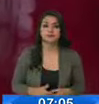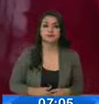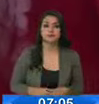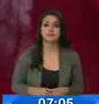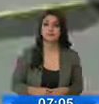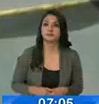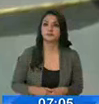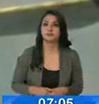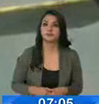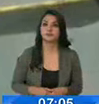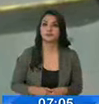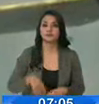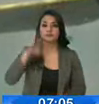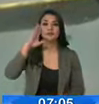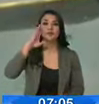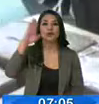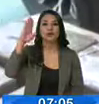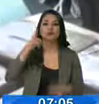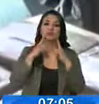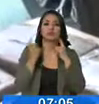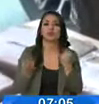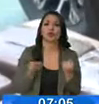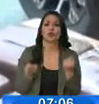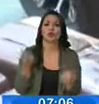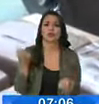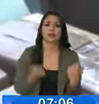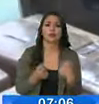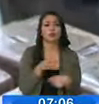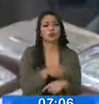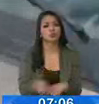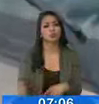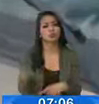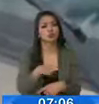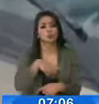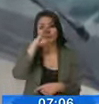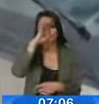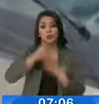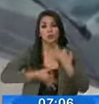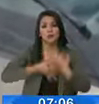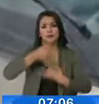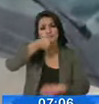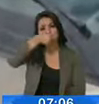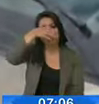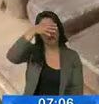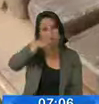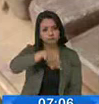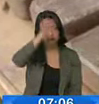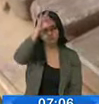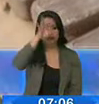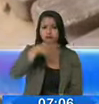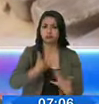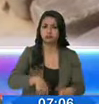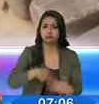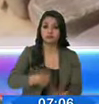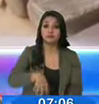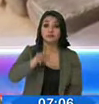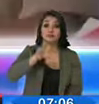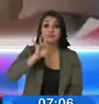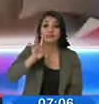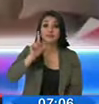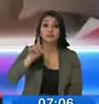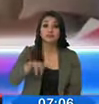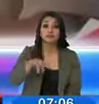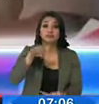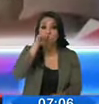Durante un operativo de control vehicular, elementos de la Policía Judicial de Santo Domingo encontraron en esa camioneta más de 37 kilos de droga.